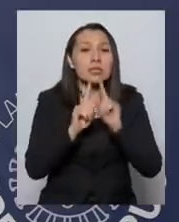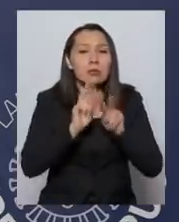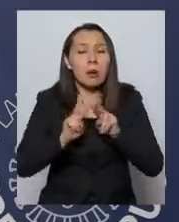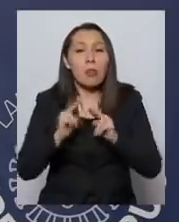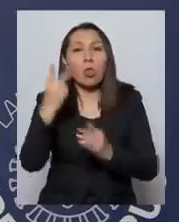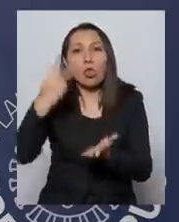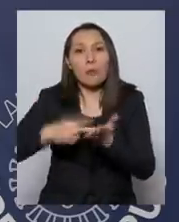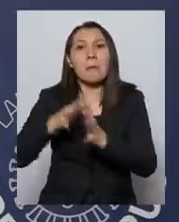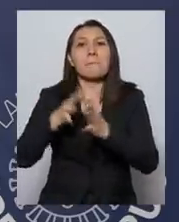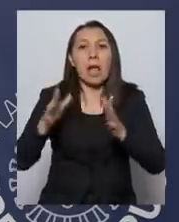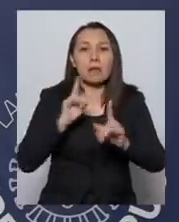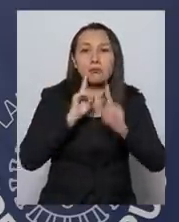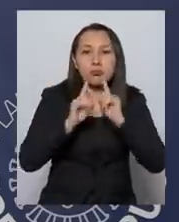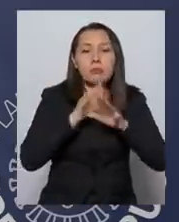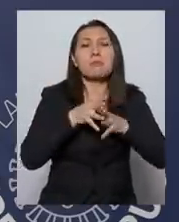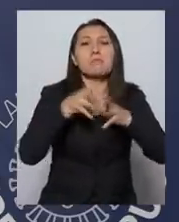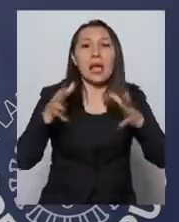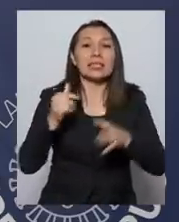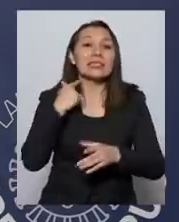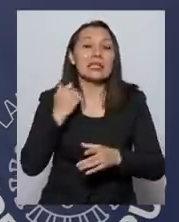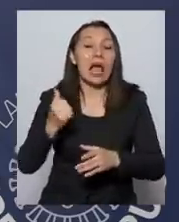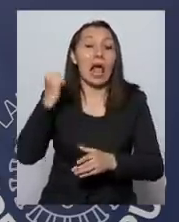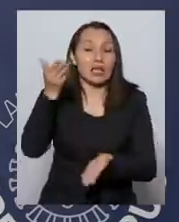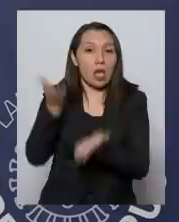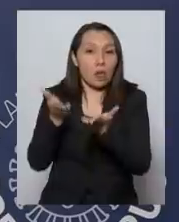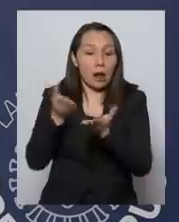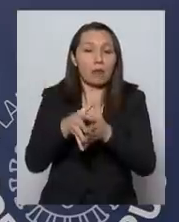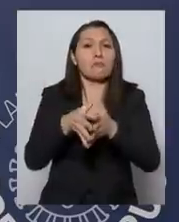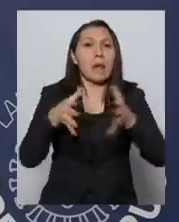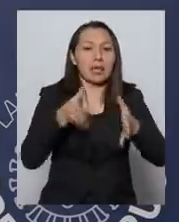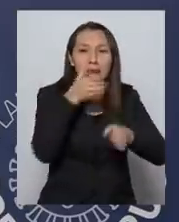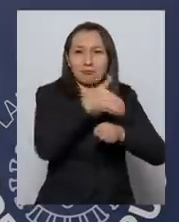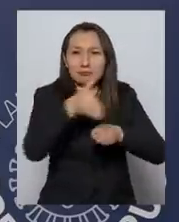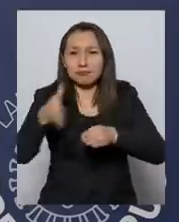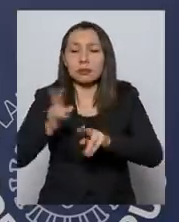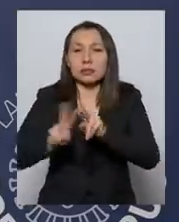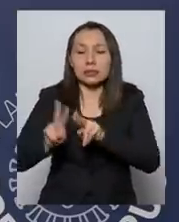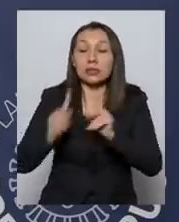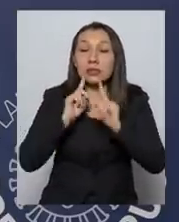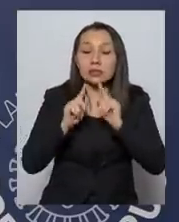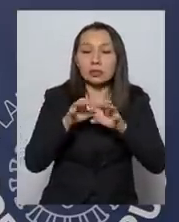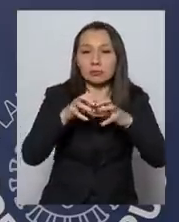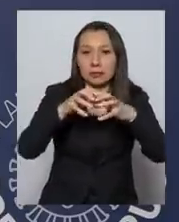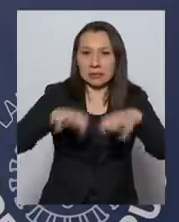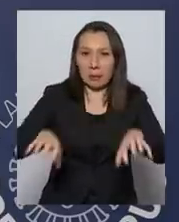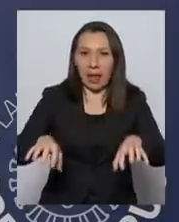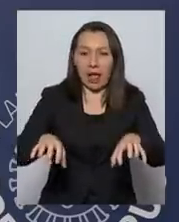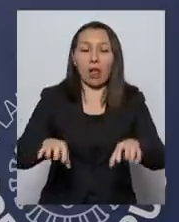exámenes más que en la jornada anterior. De estos, los hemos dividido en